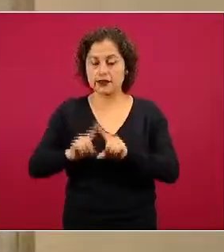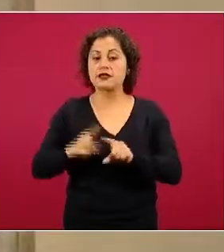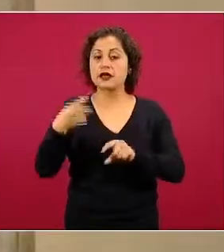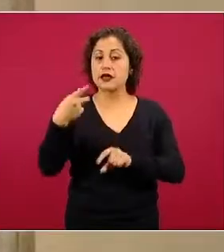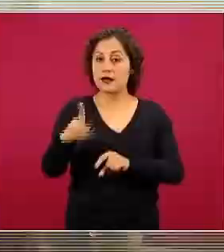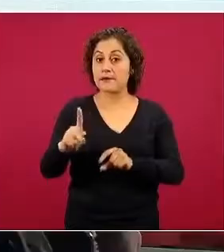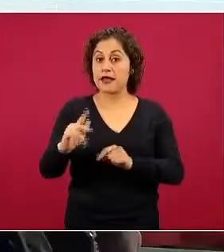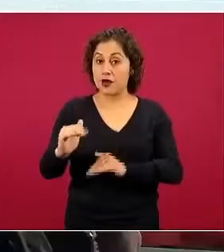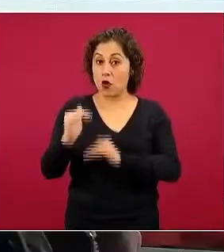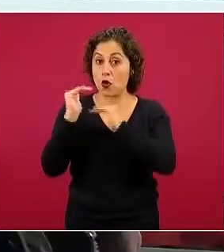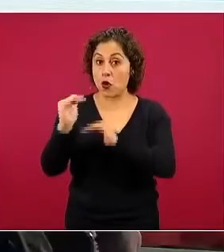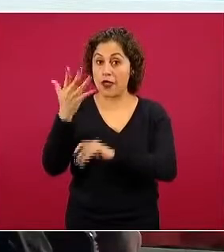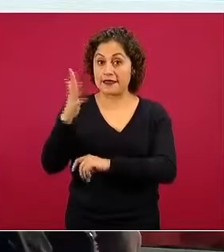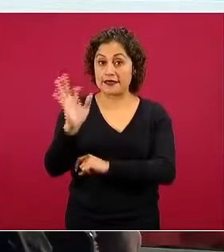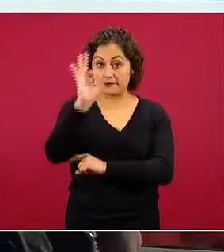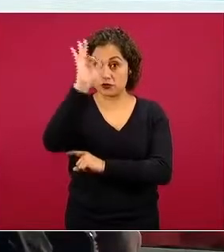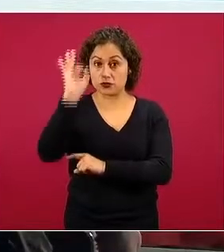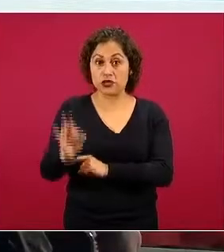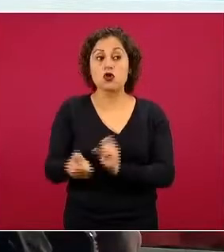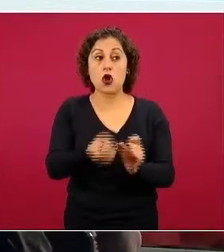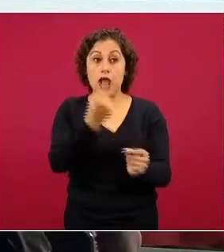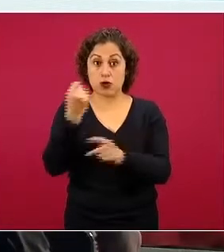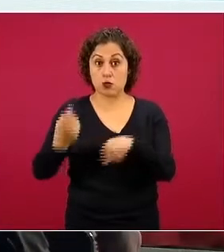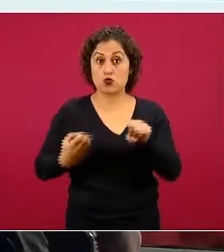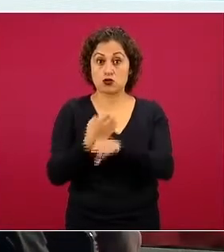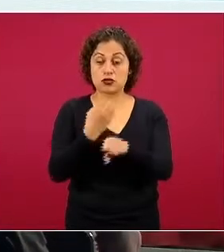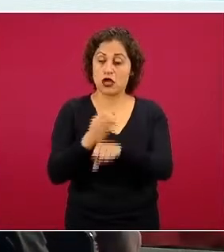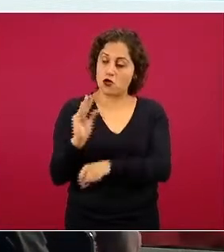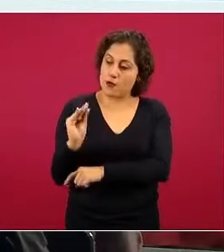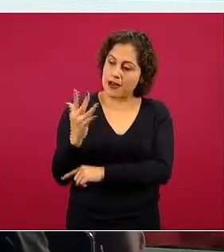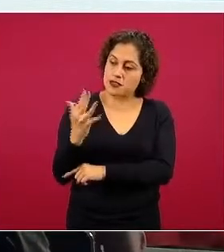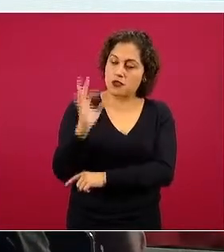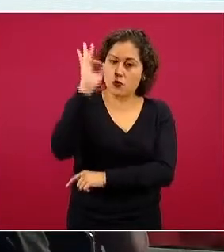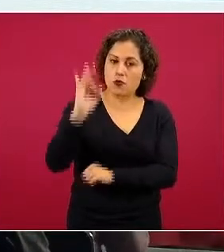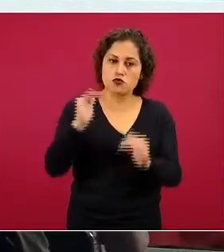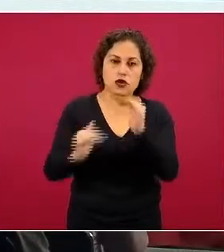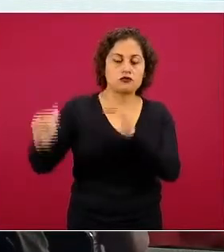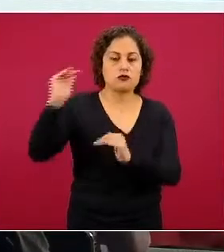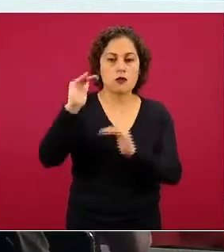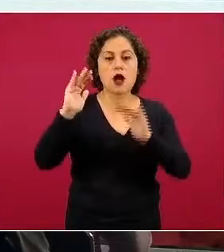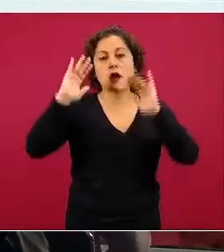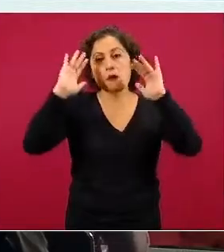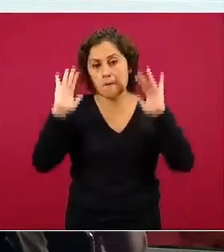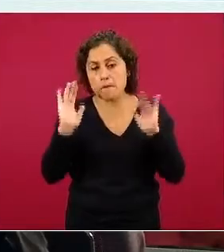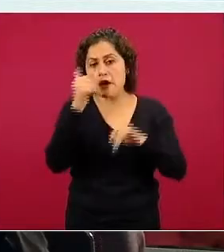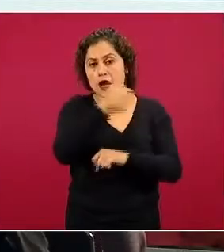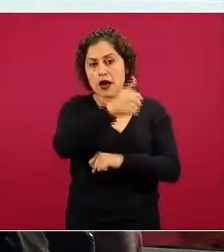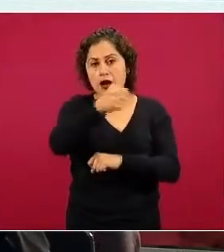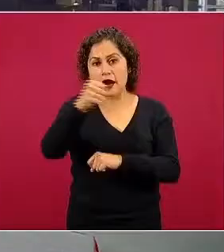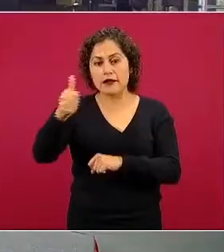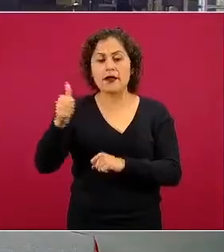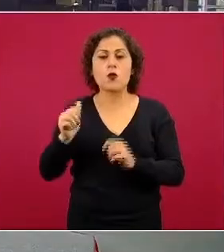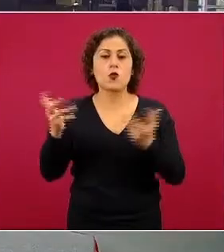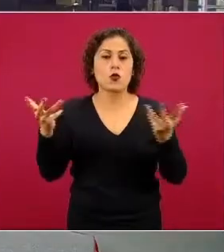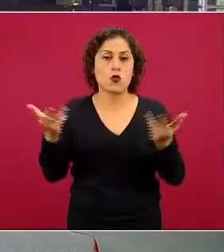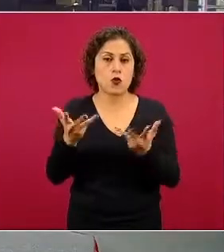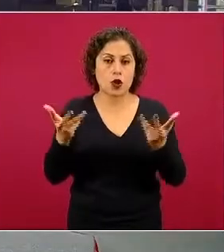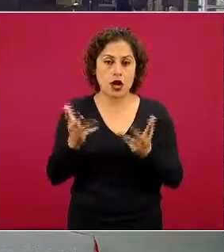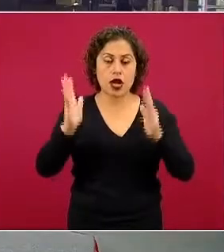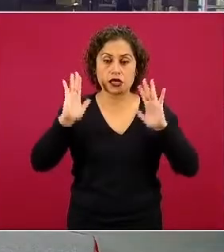llegado al 95% de muestreo de personas con un cuadro leve. Hay estados que